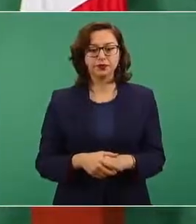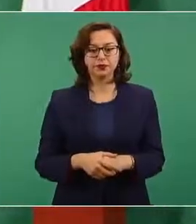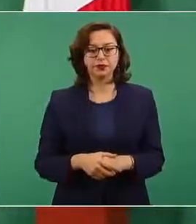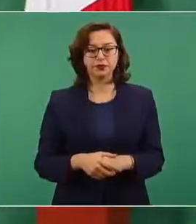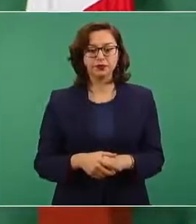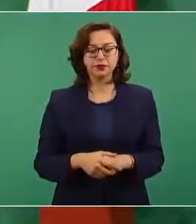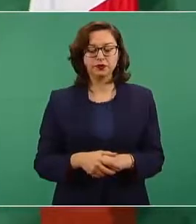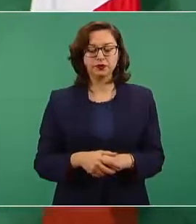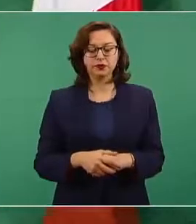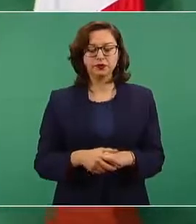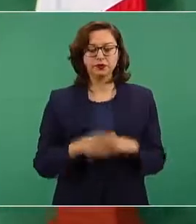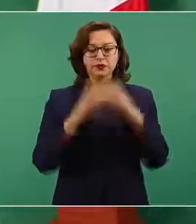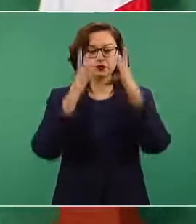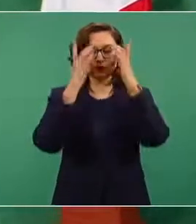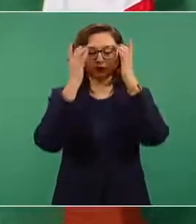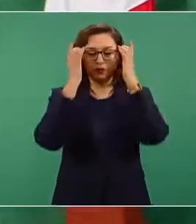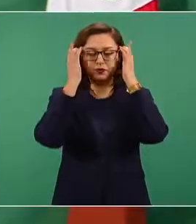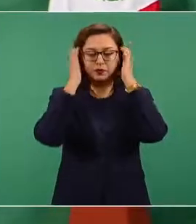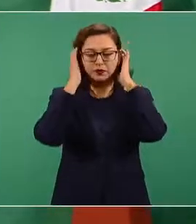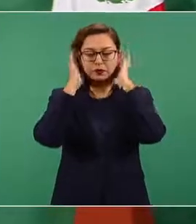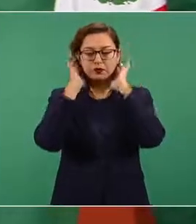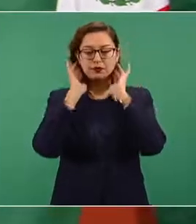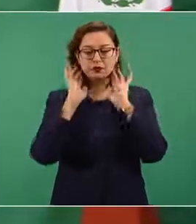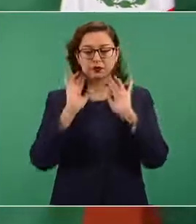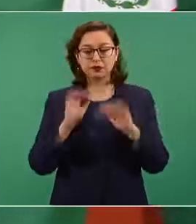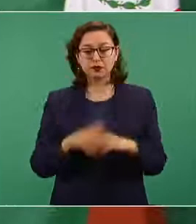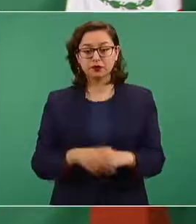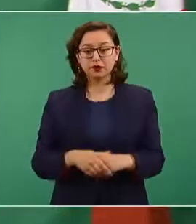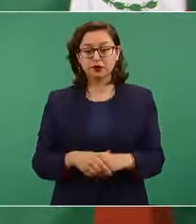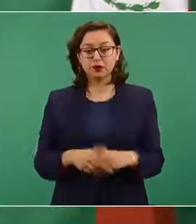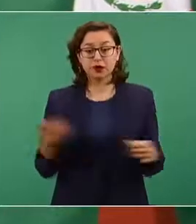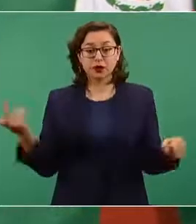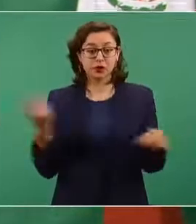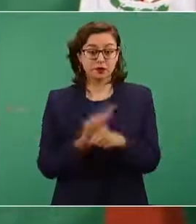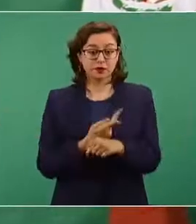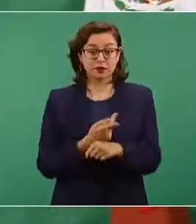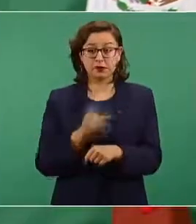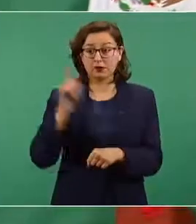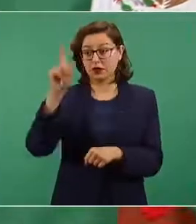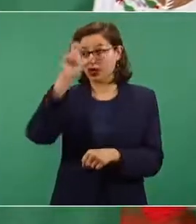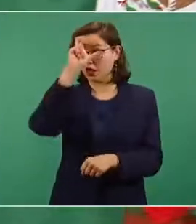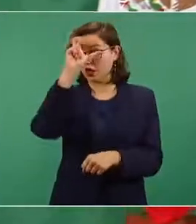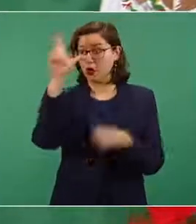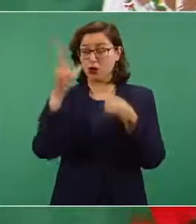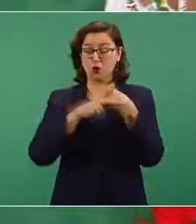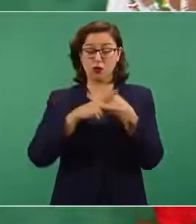Con la invasión europea,